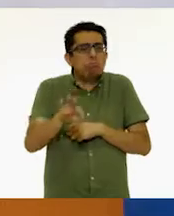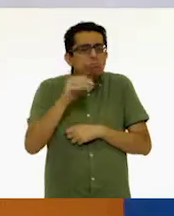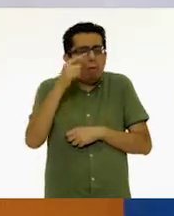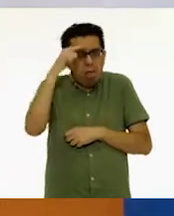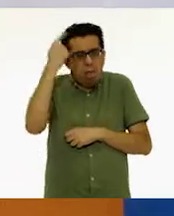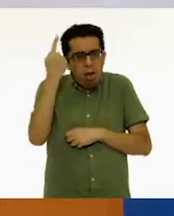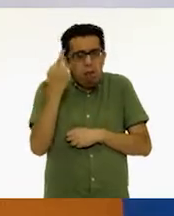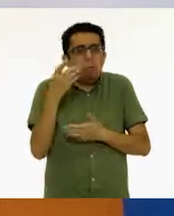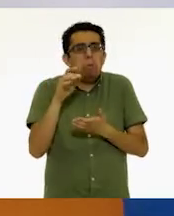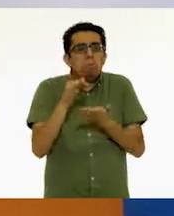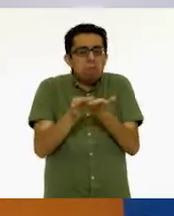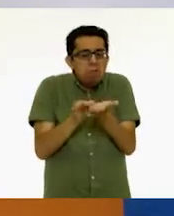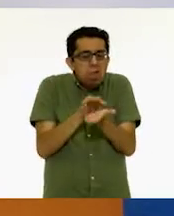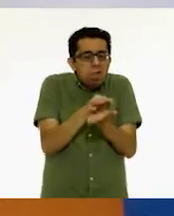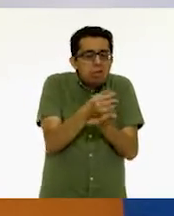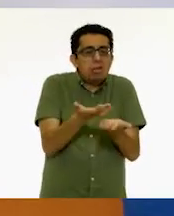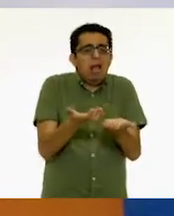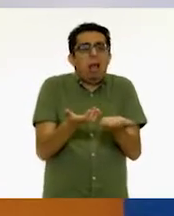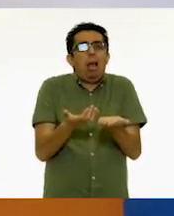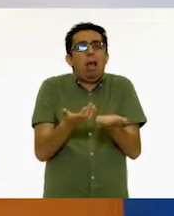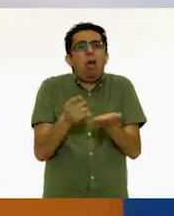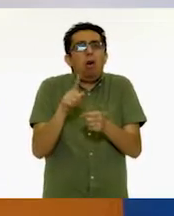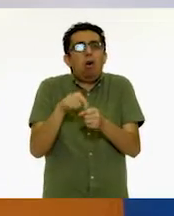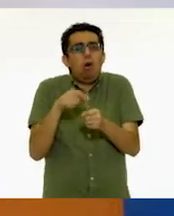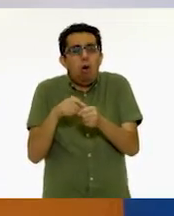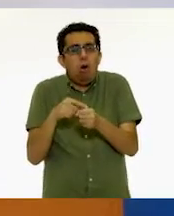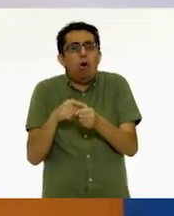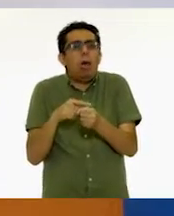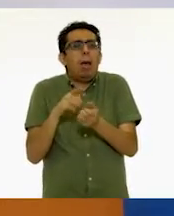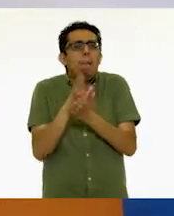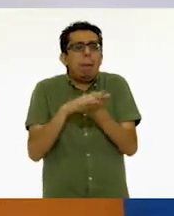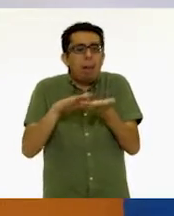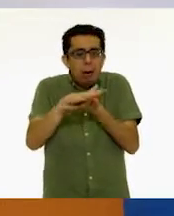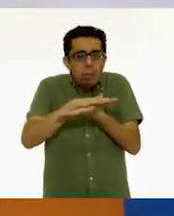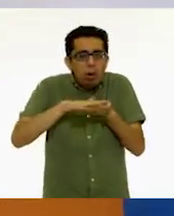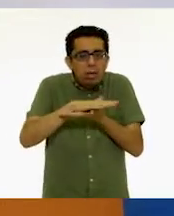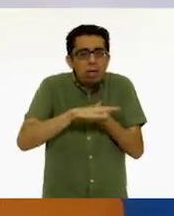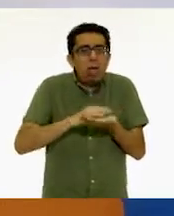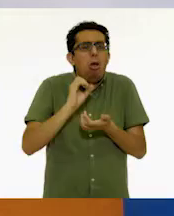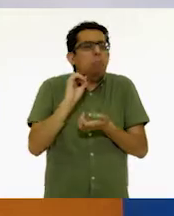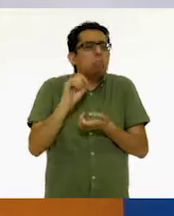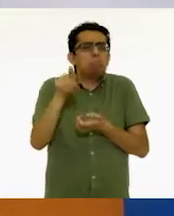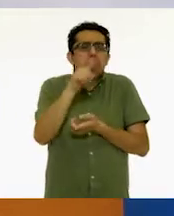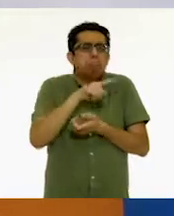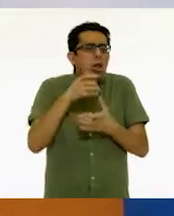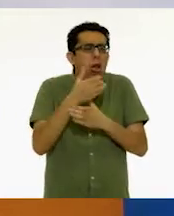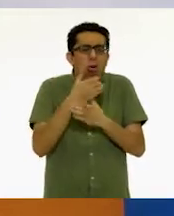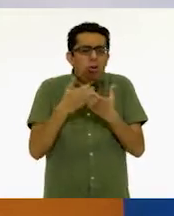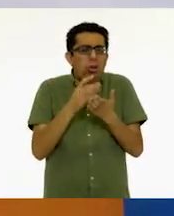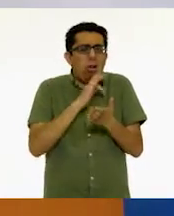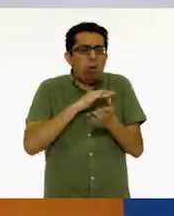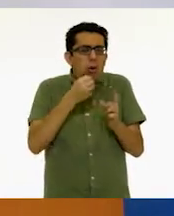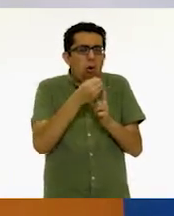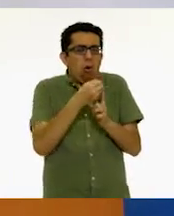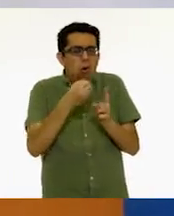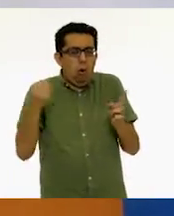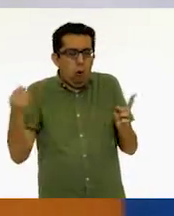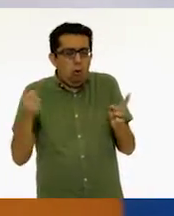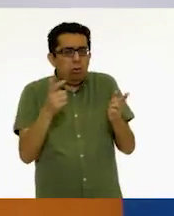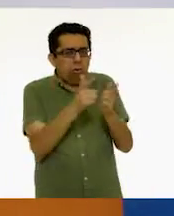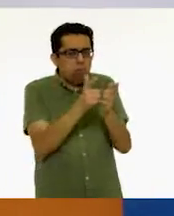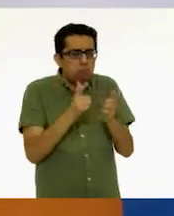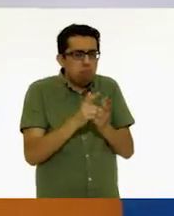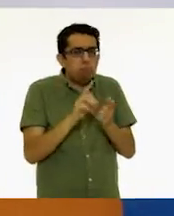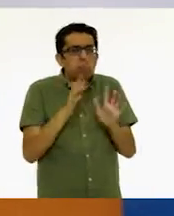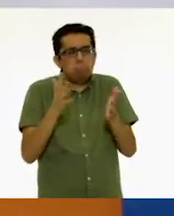ser fichas, colores, bolitas de papel, cualquier cosa que puedan formar, por lo menos colecciones de